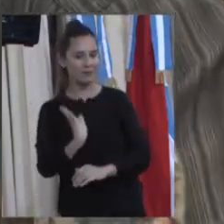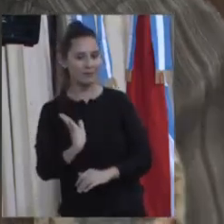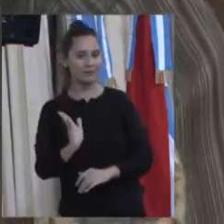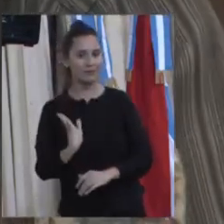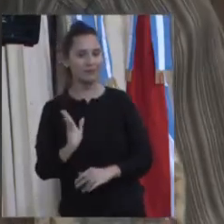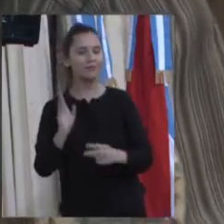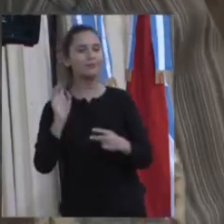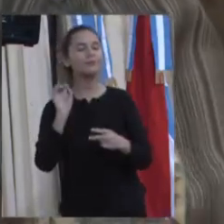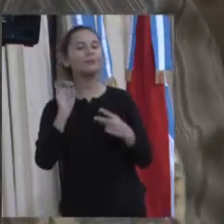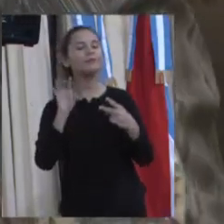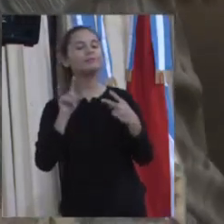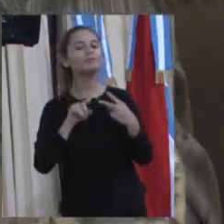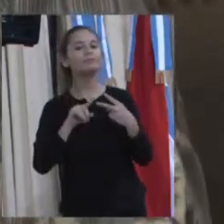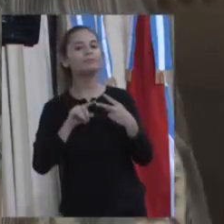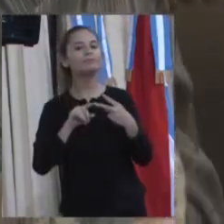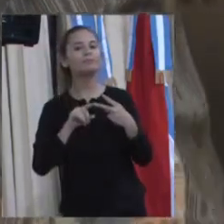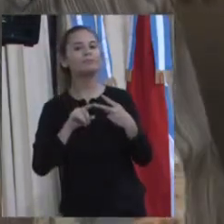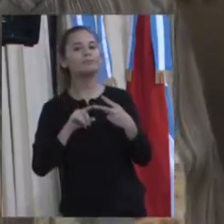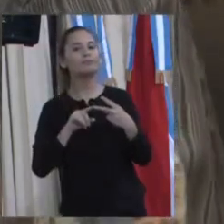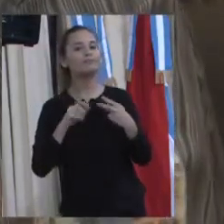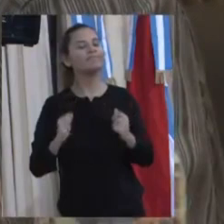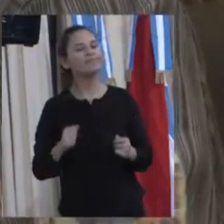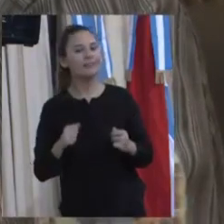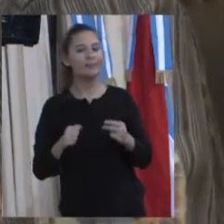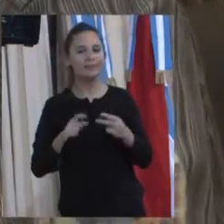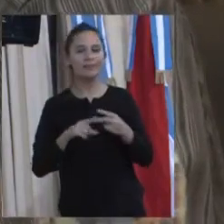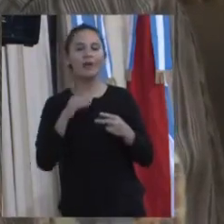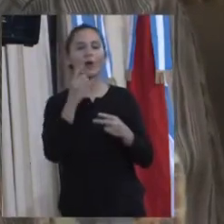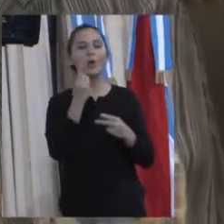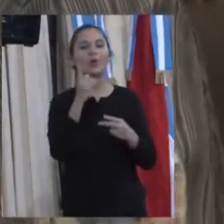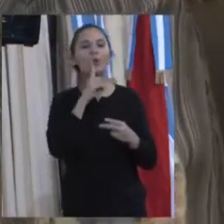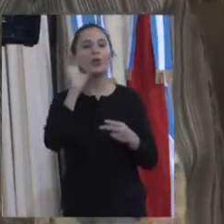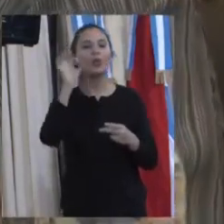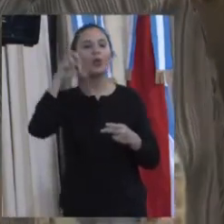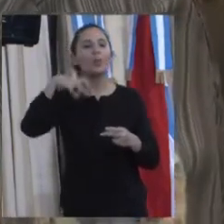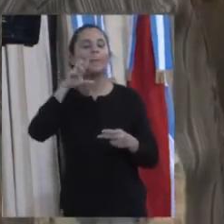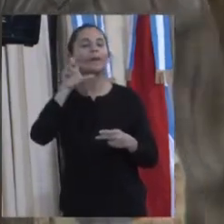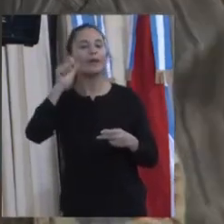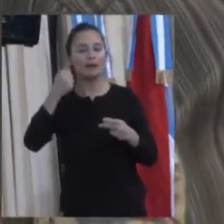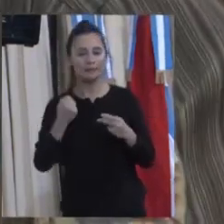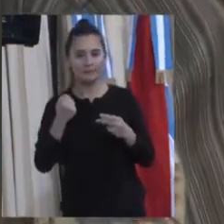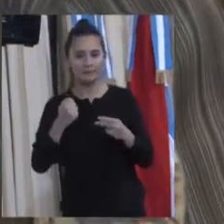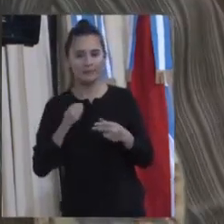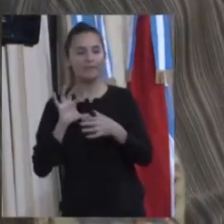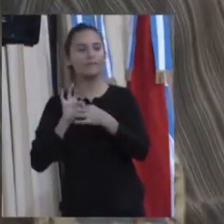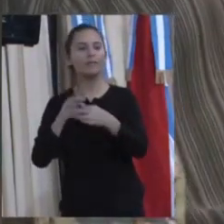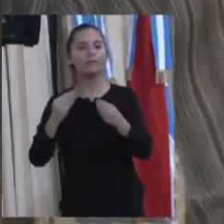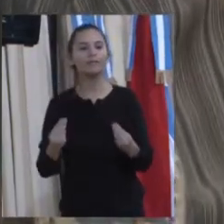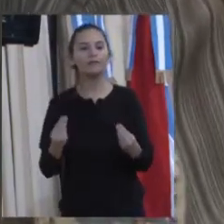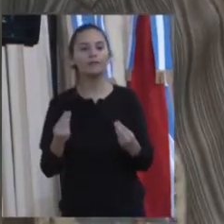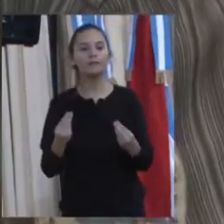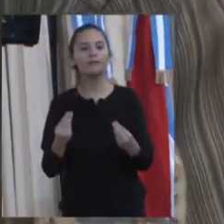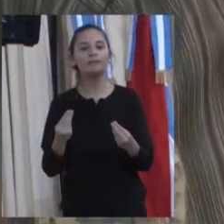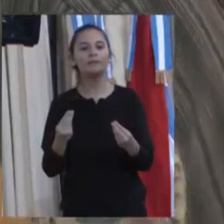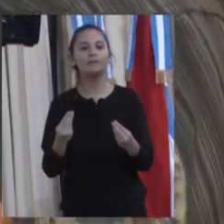llamarla, digamos, medio caprichosamente, esta dimensión utópica, que se articula a esta